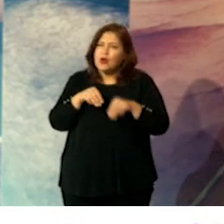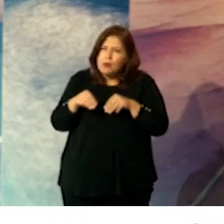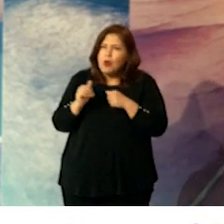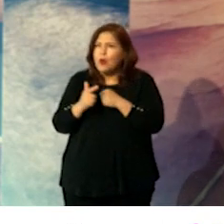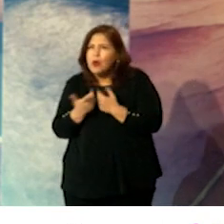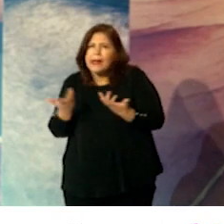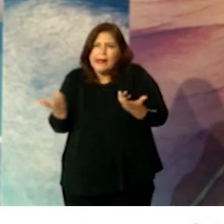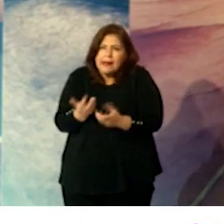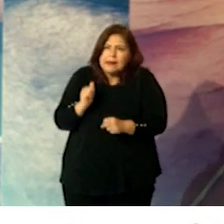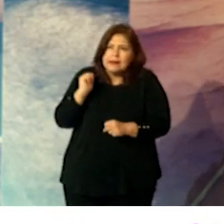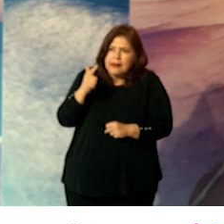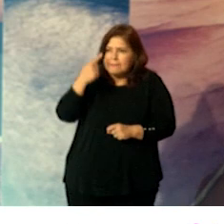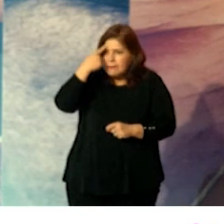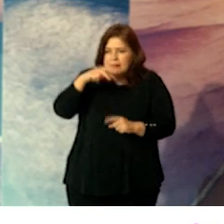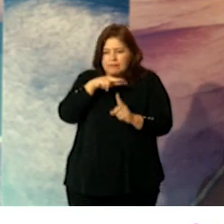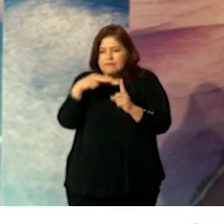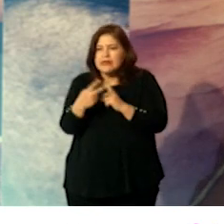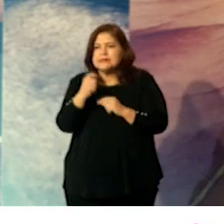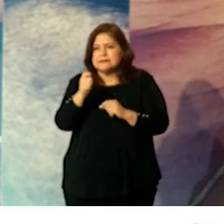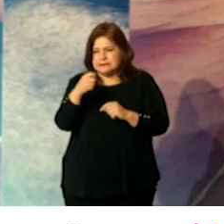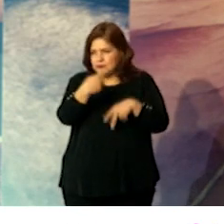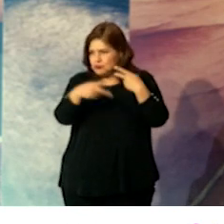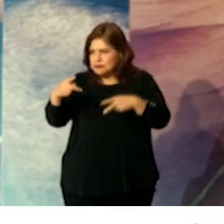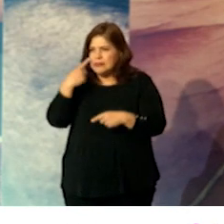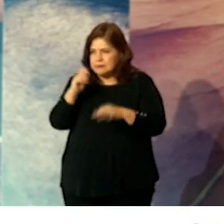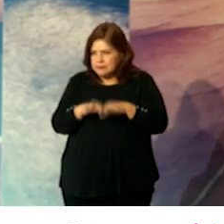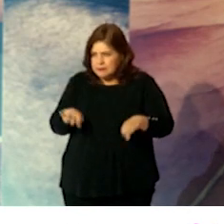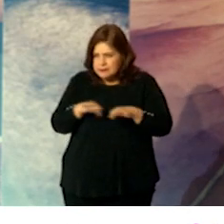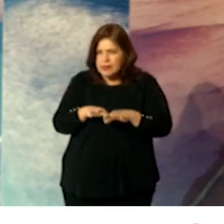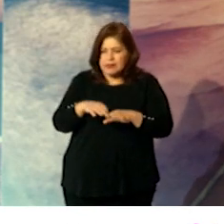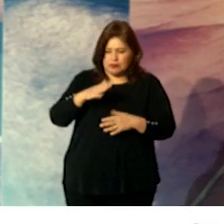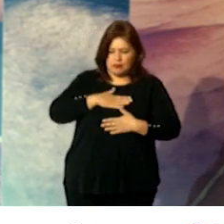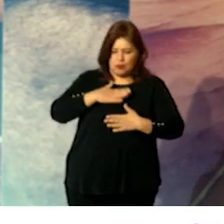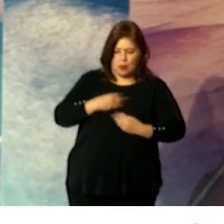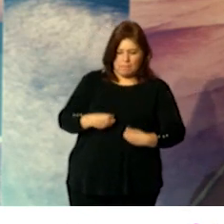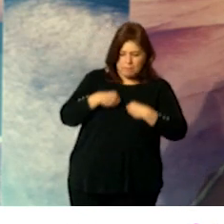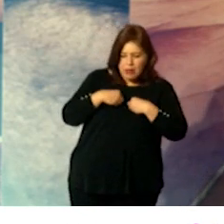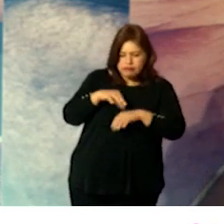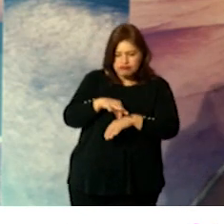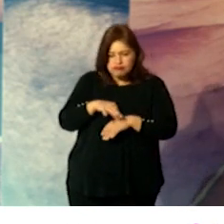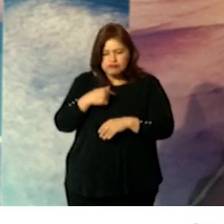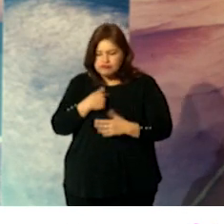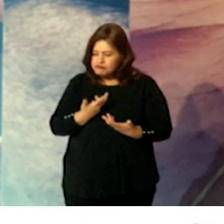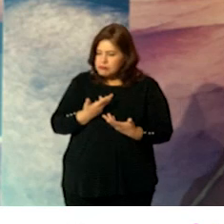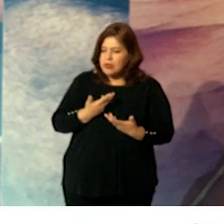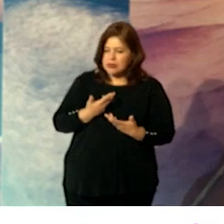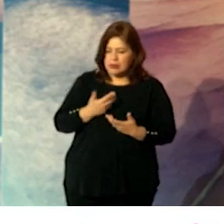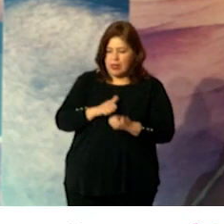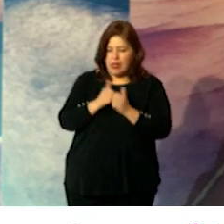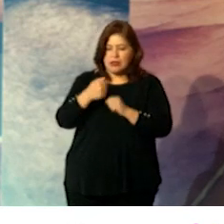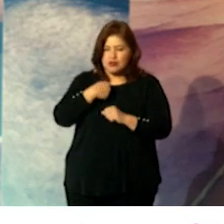que es fundamental tener esa visión, ¿no? Lo que vives y lo que experimentas te vuelve la persona más calificada